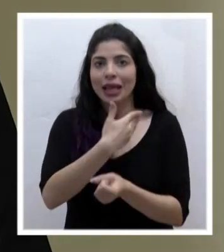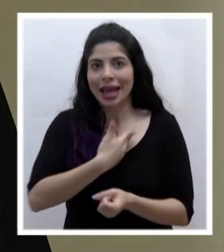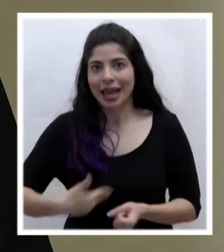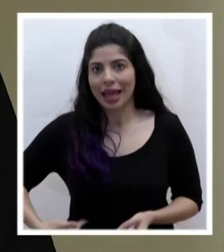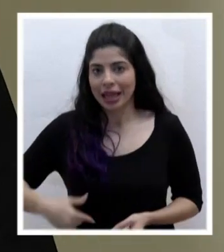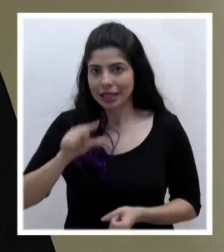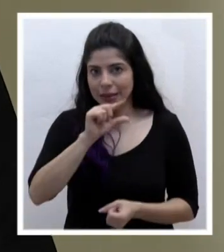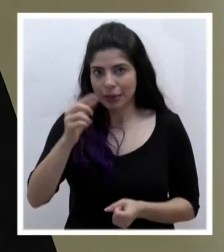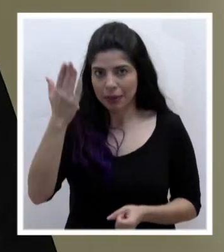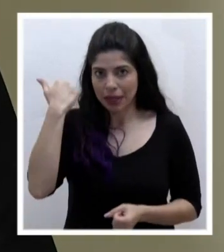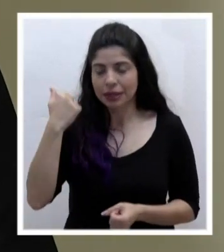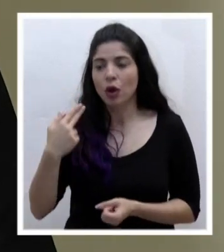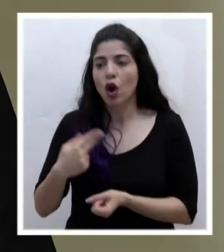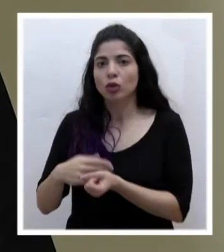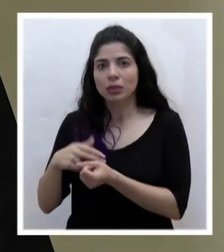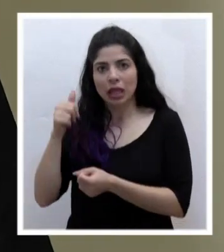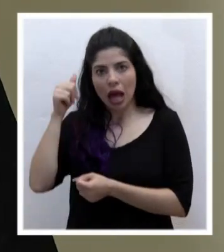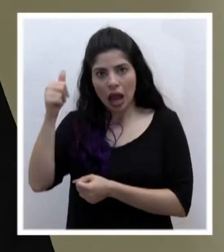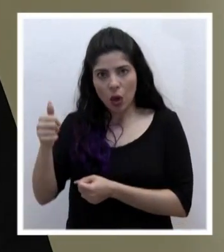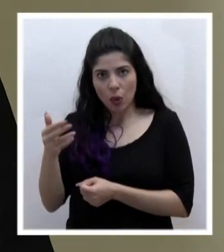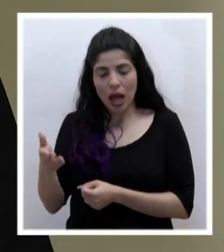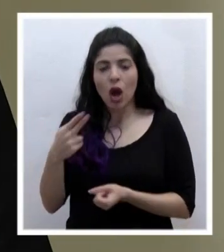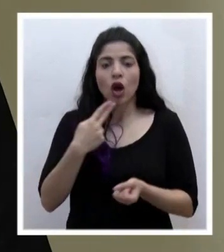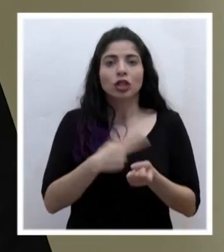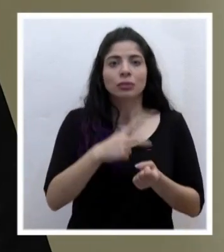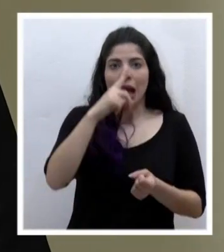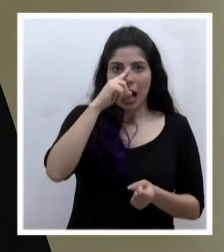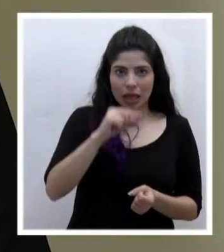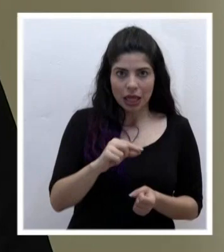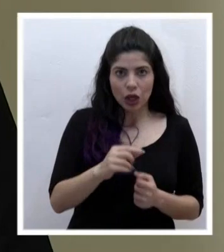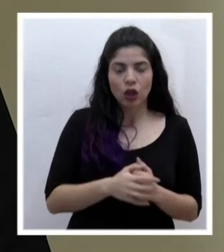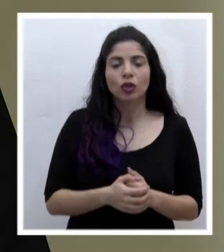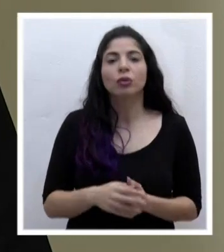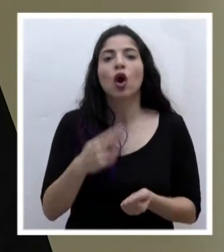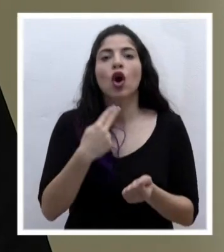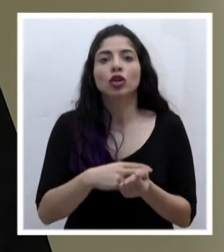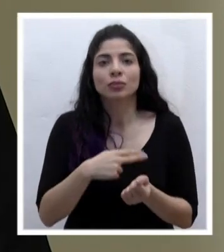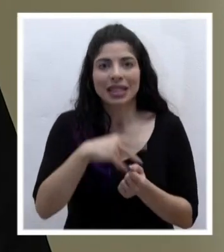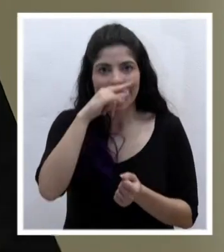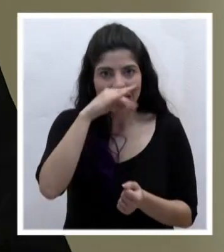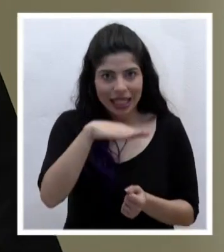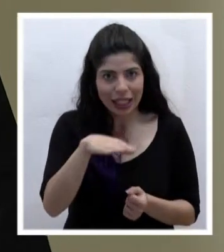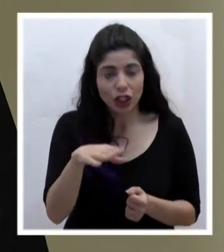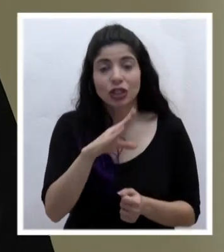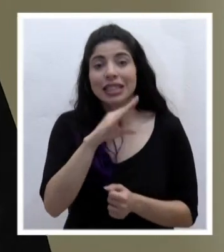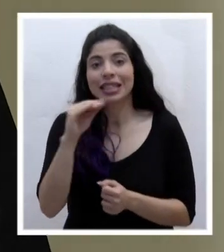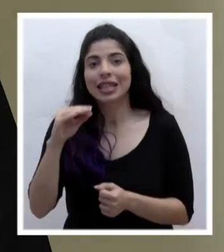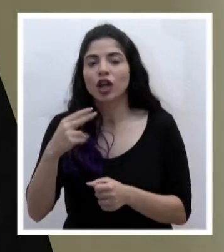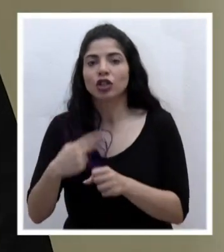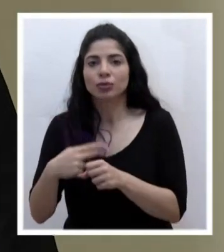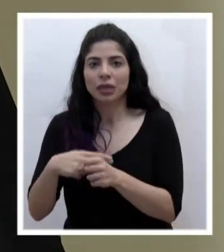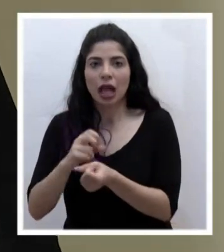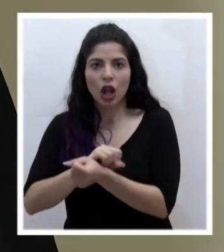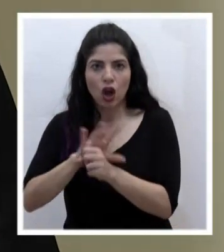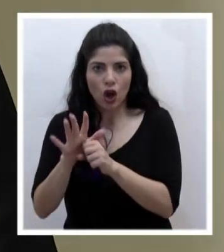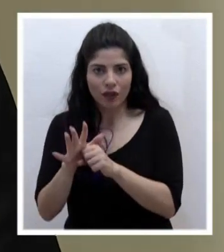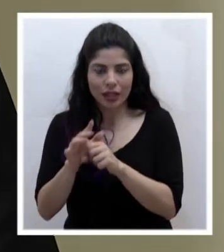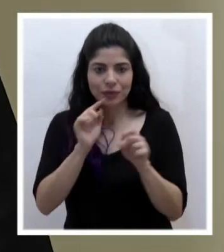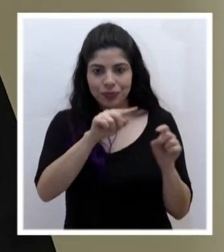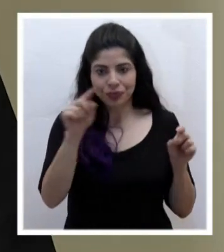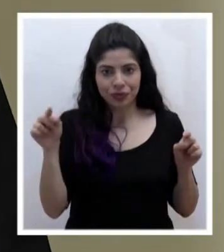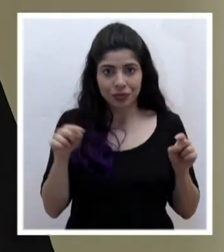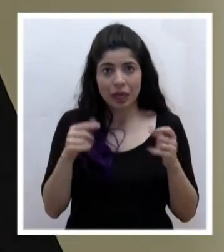semana pasada, en el Hospital de Alajuela, en el Hospital Calderón Guardia, en el Hospital de Niños y en el SEACO. Hemos